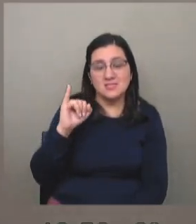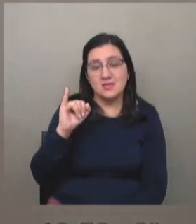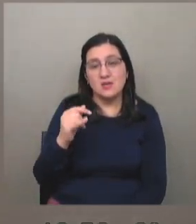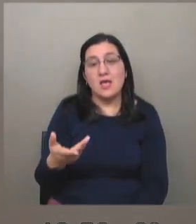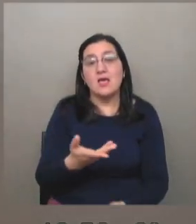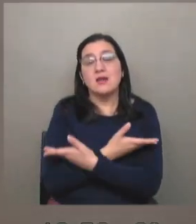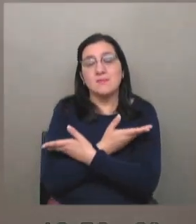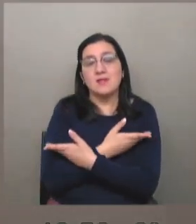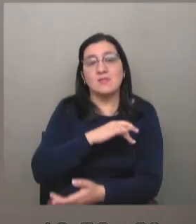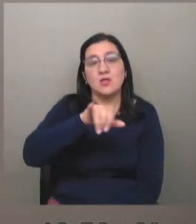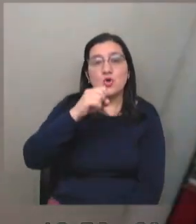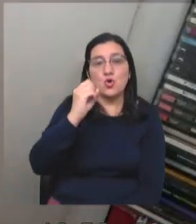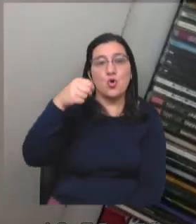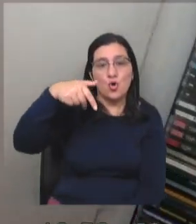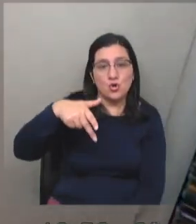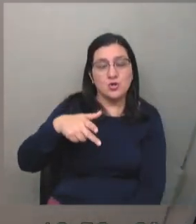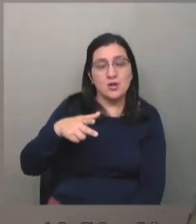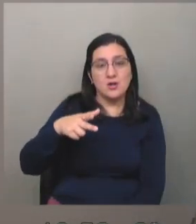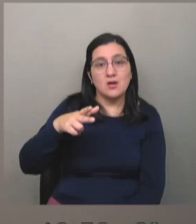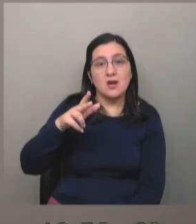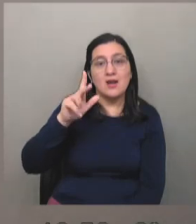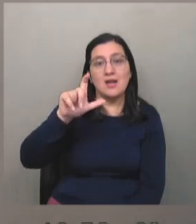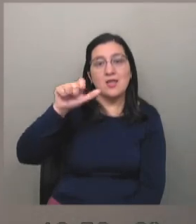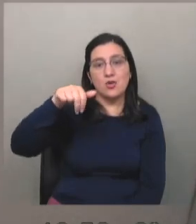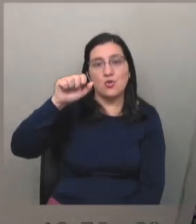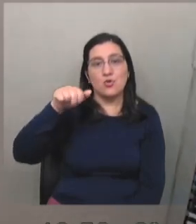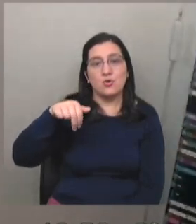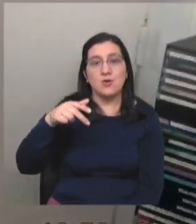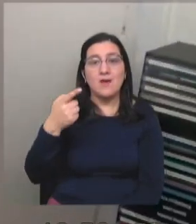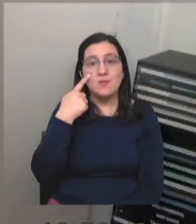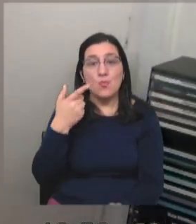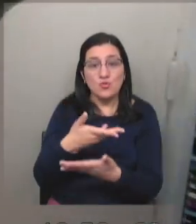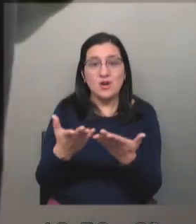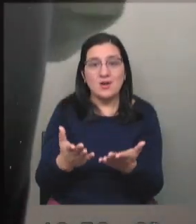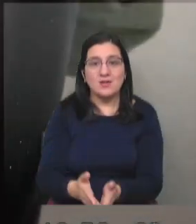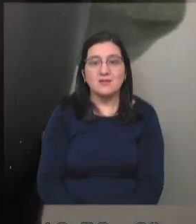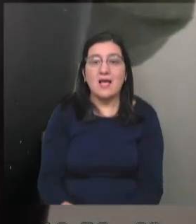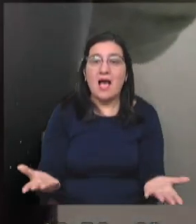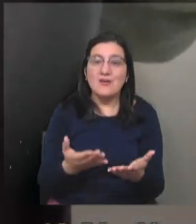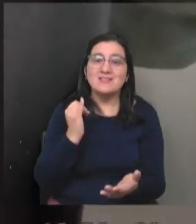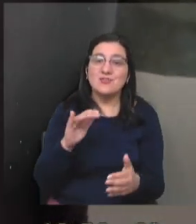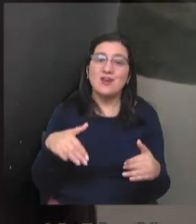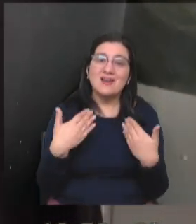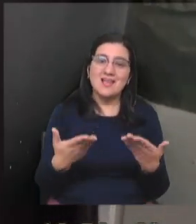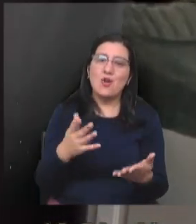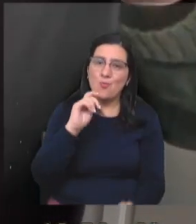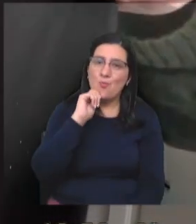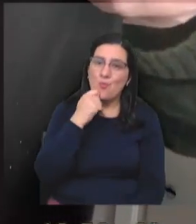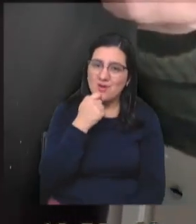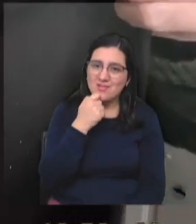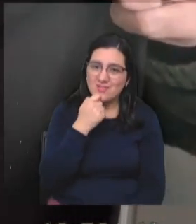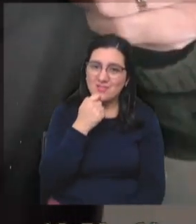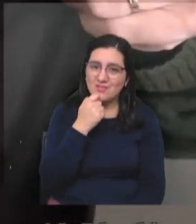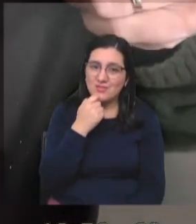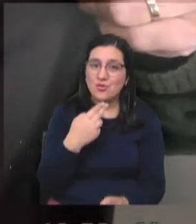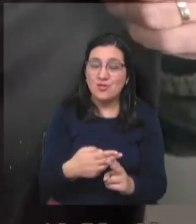Lenon allá hace se años y no quería dejar mostral mostral Bueno ahora con este regalo espectacular y otra vez mencionamos